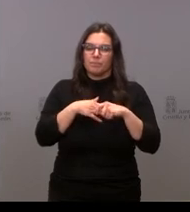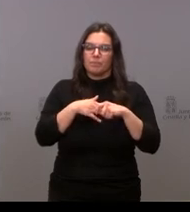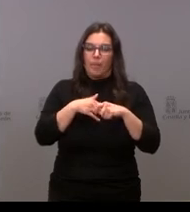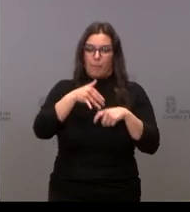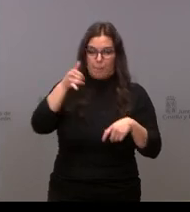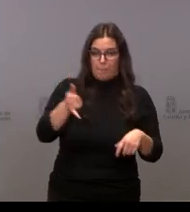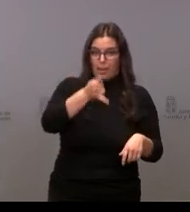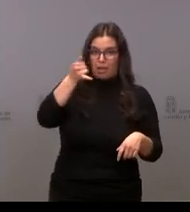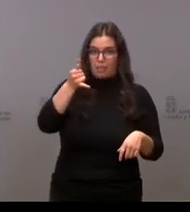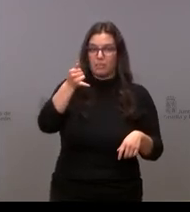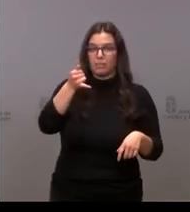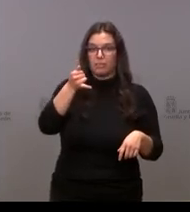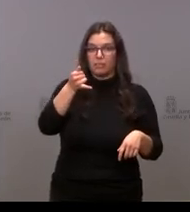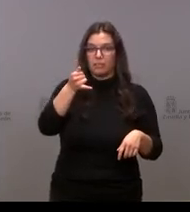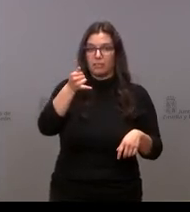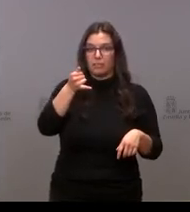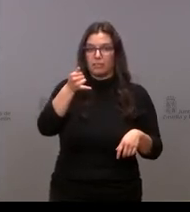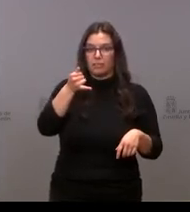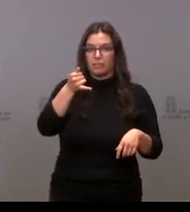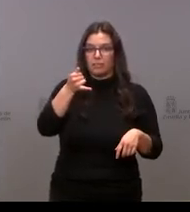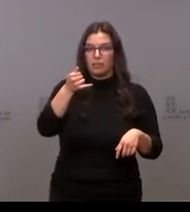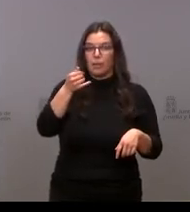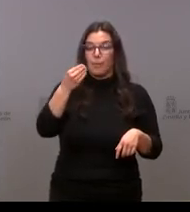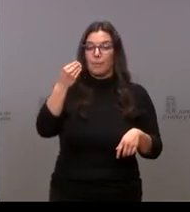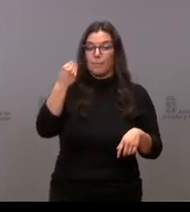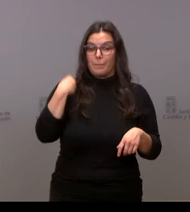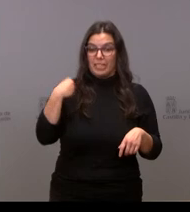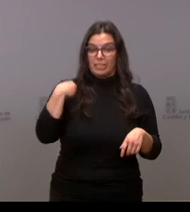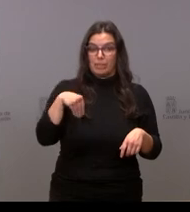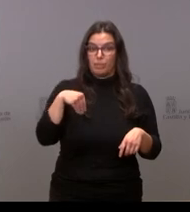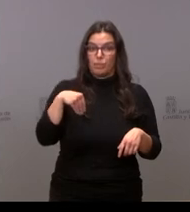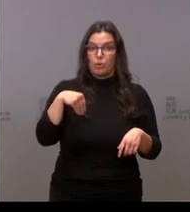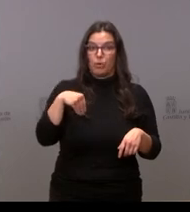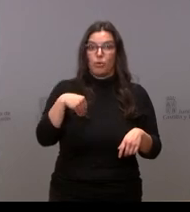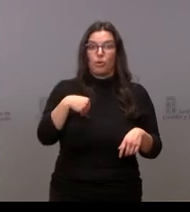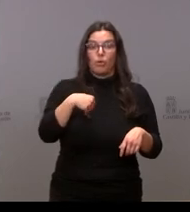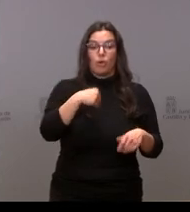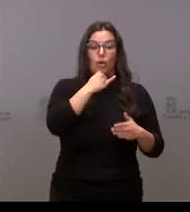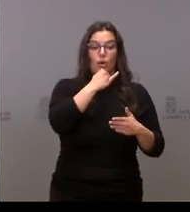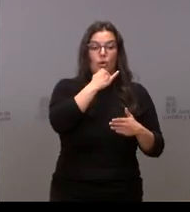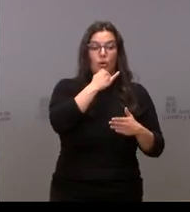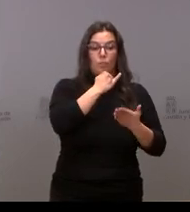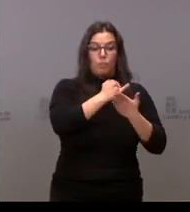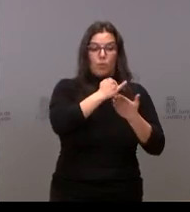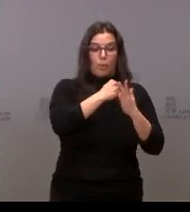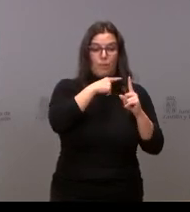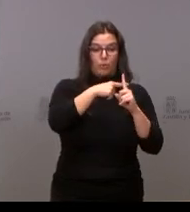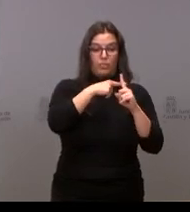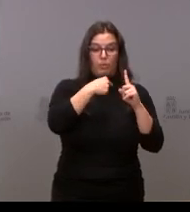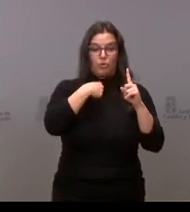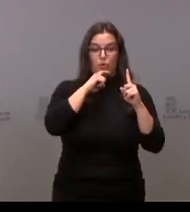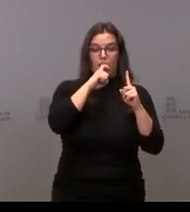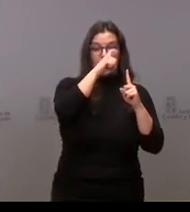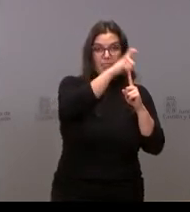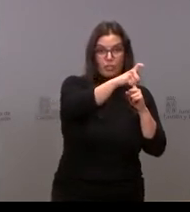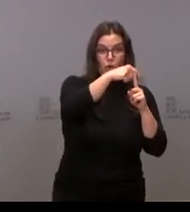si contabiliza desde el mismo momento de la notificación de ese positivo y de la